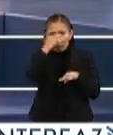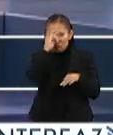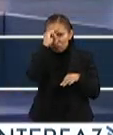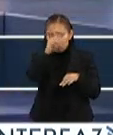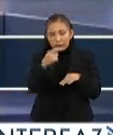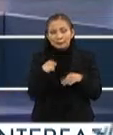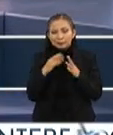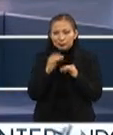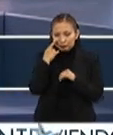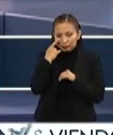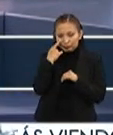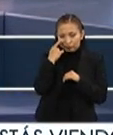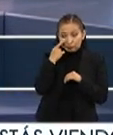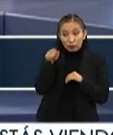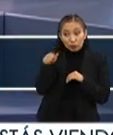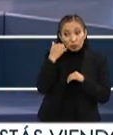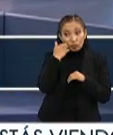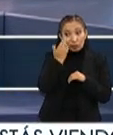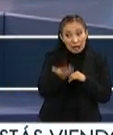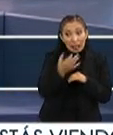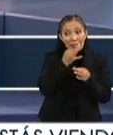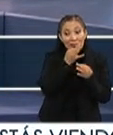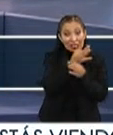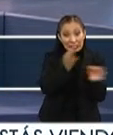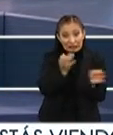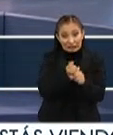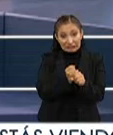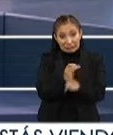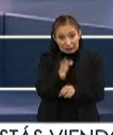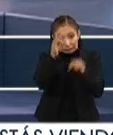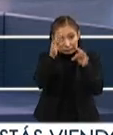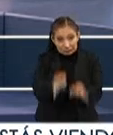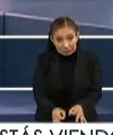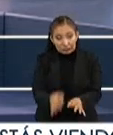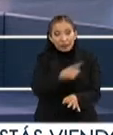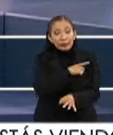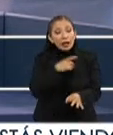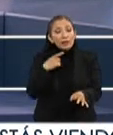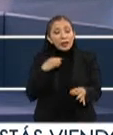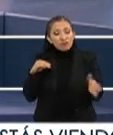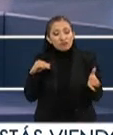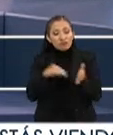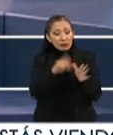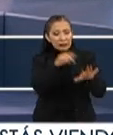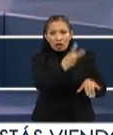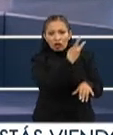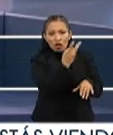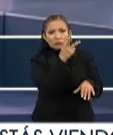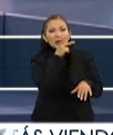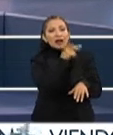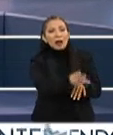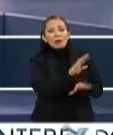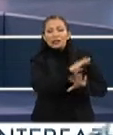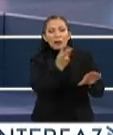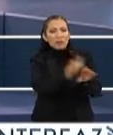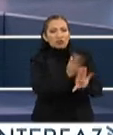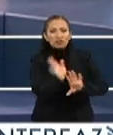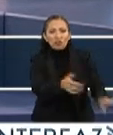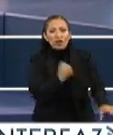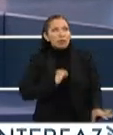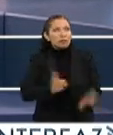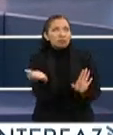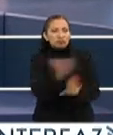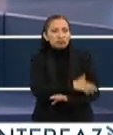explicaron claramente que si queríamos dar la información correcta, teníamos que prescindir de esos términos ya obsoletos